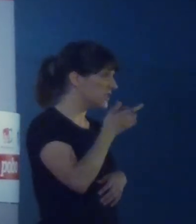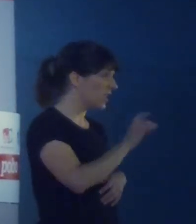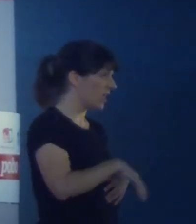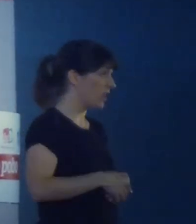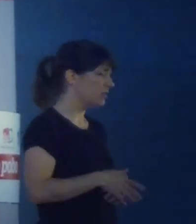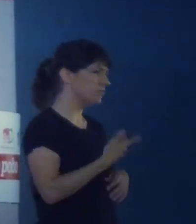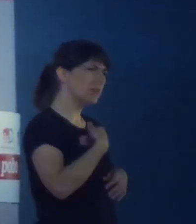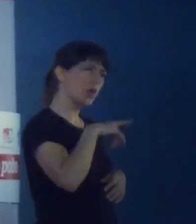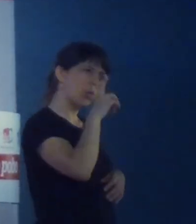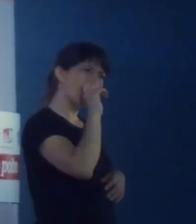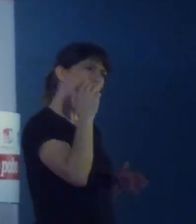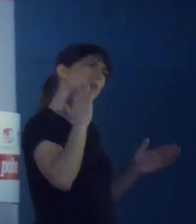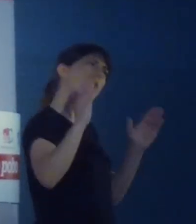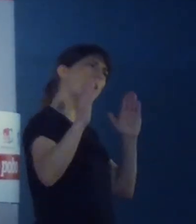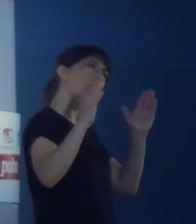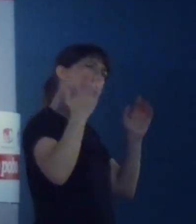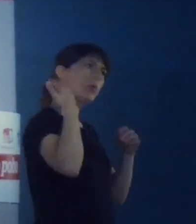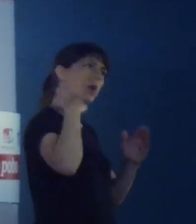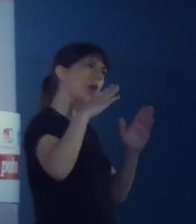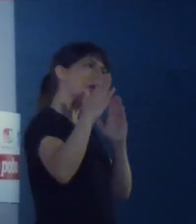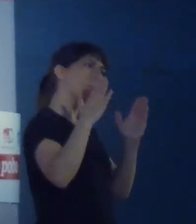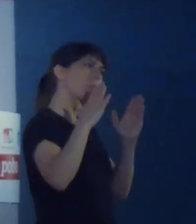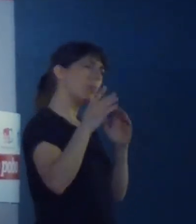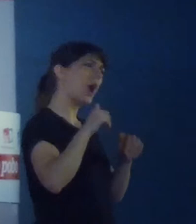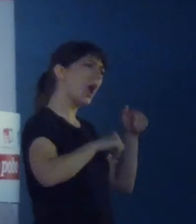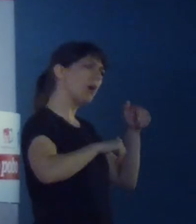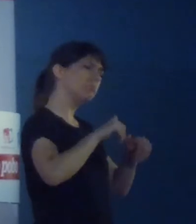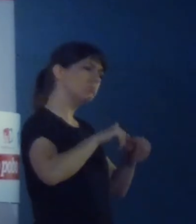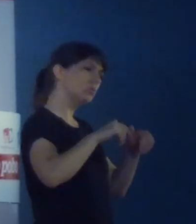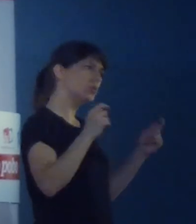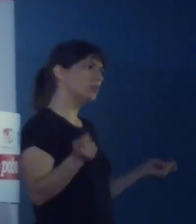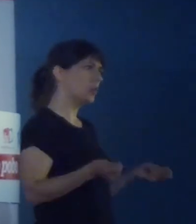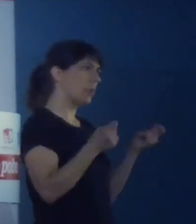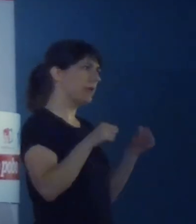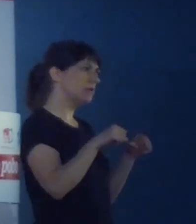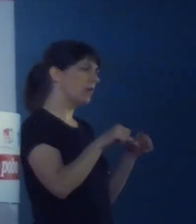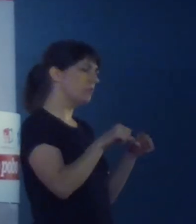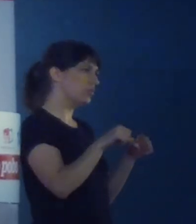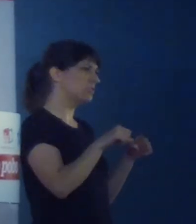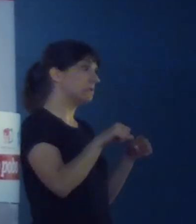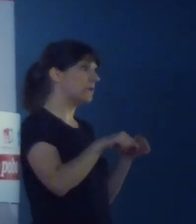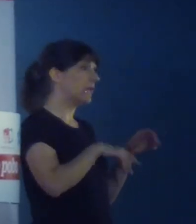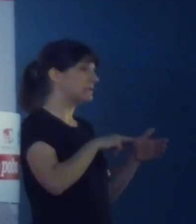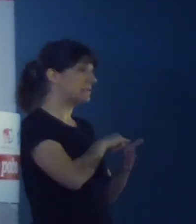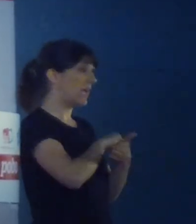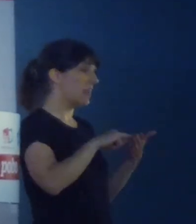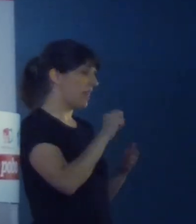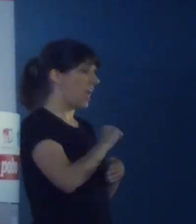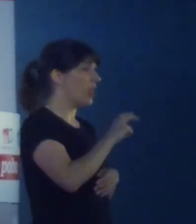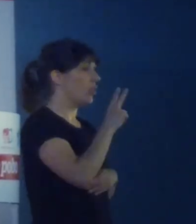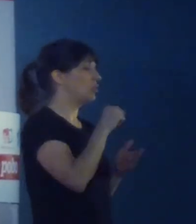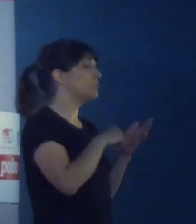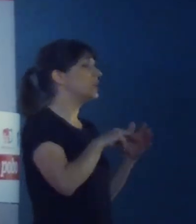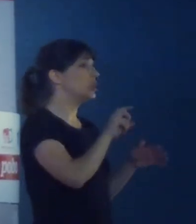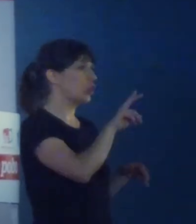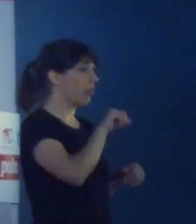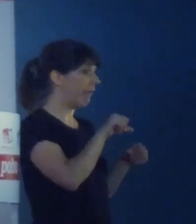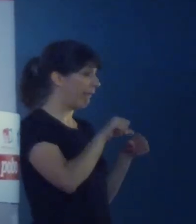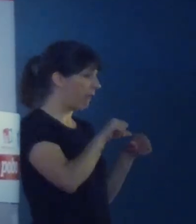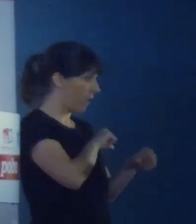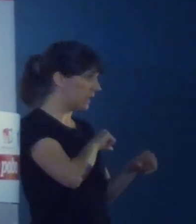cando comezaron na pre-campaña ou casi na campaña das eleccións galegas no 2012 que